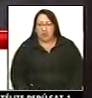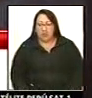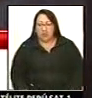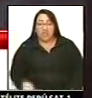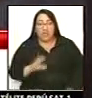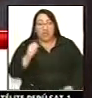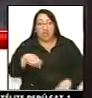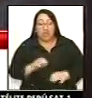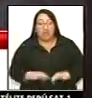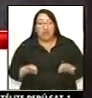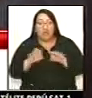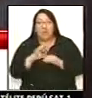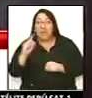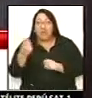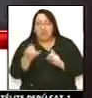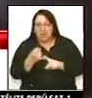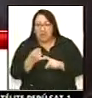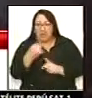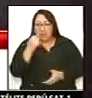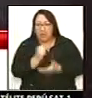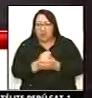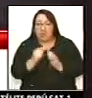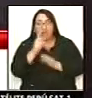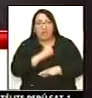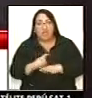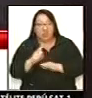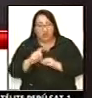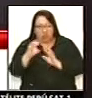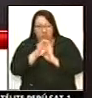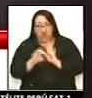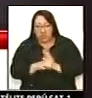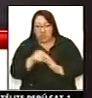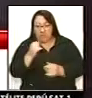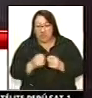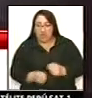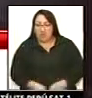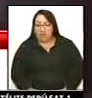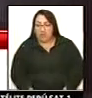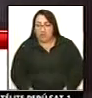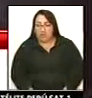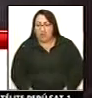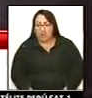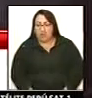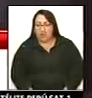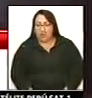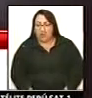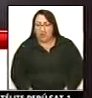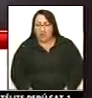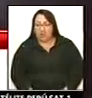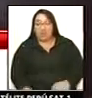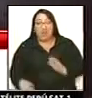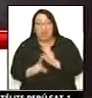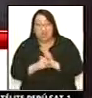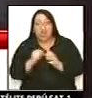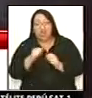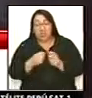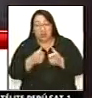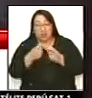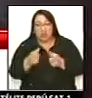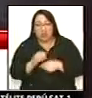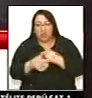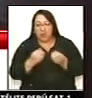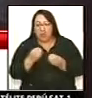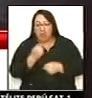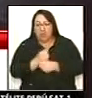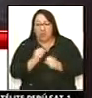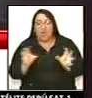bien importante que primero aprobemos la norma de desarrollo constitucional, que finalmente va a ser una ley orgánica que va a regular cómo